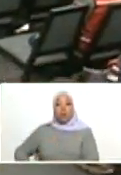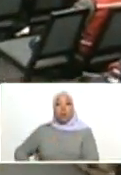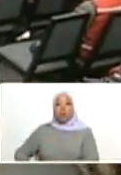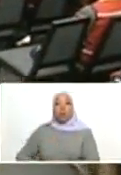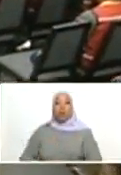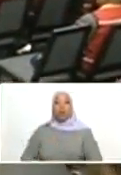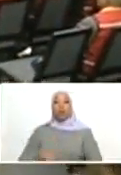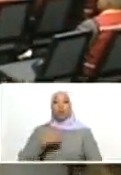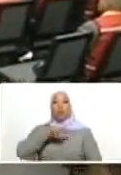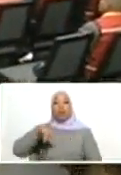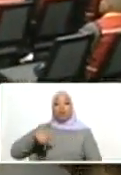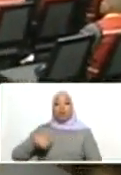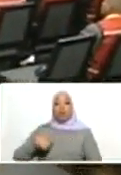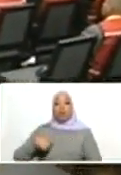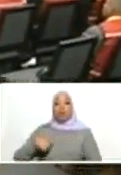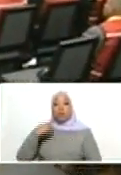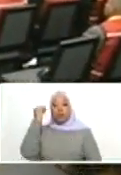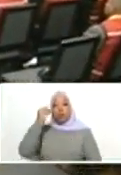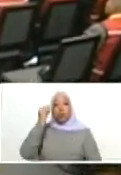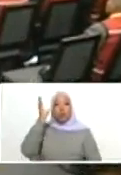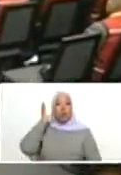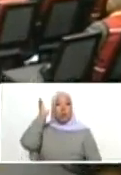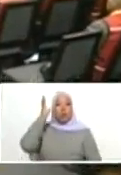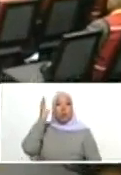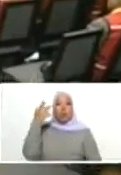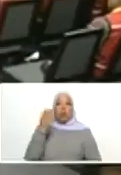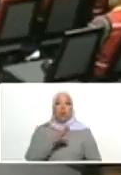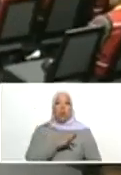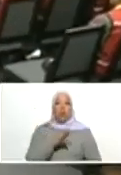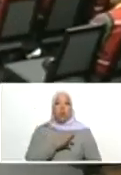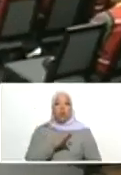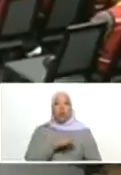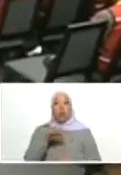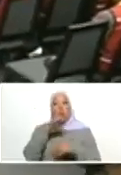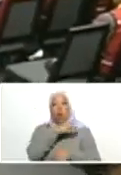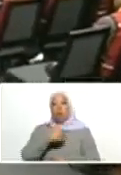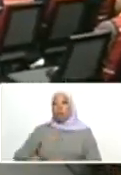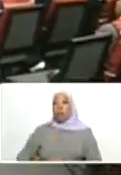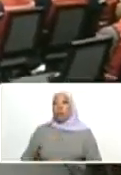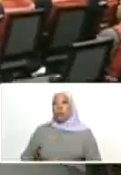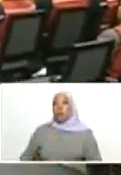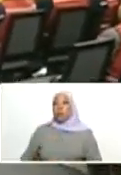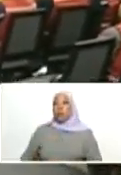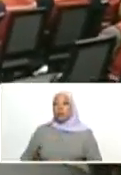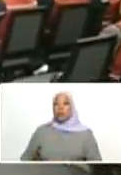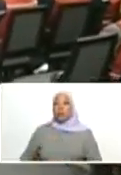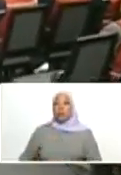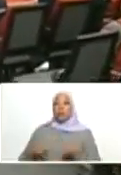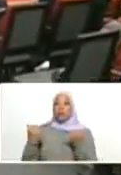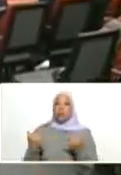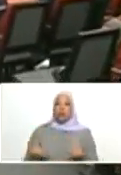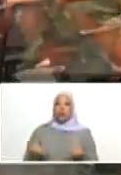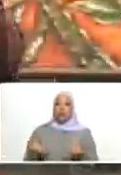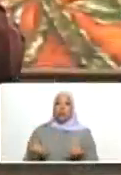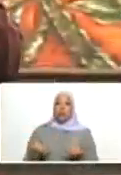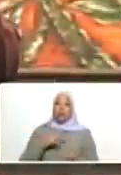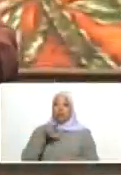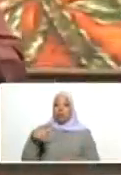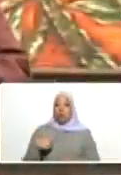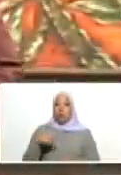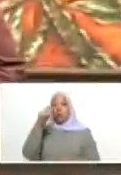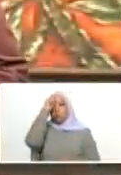invitarlos a ustedes en el Palacio Presidencial y en el propio Palacio Presidencial, apenas constatada la llegada de ustedes desde